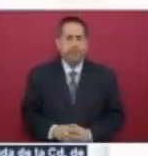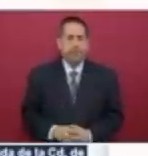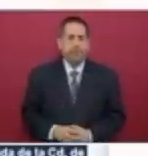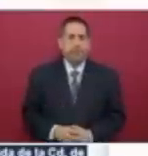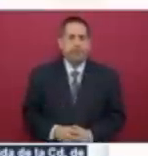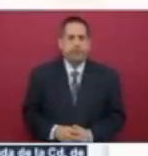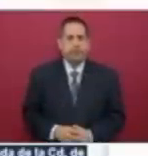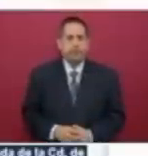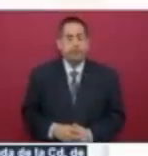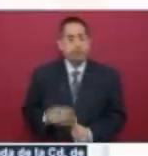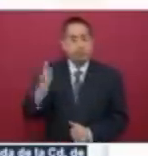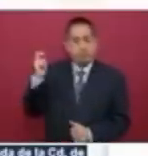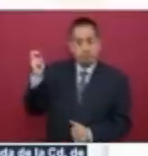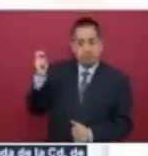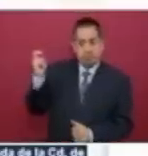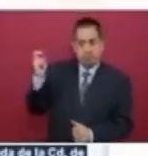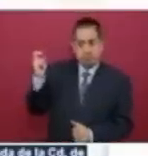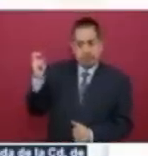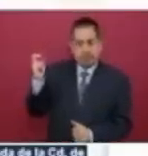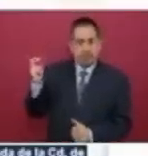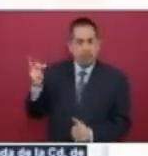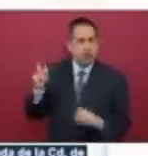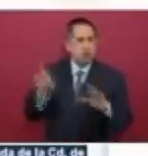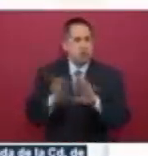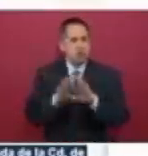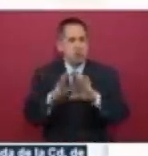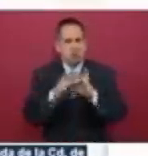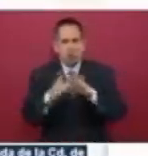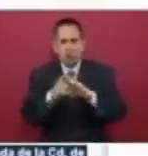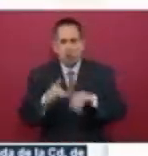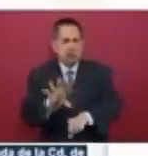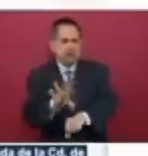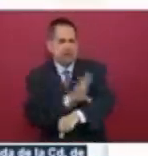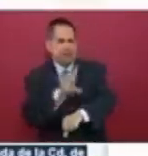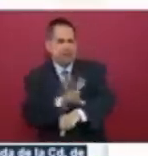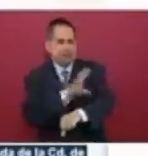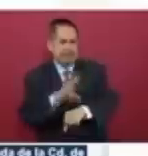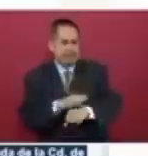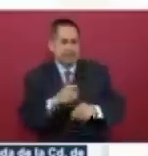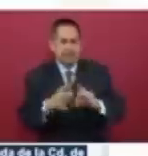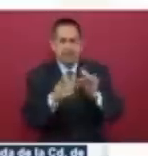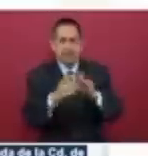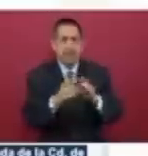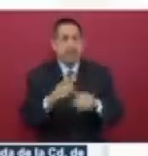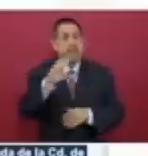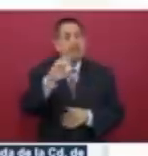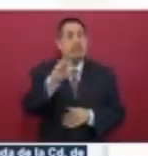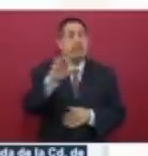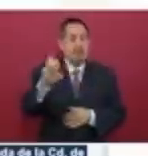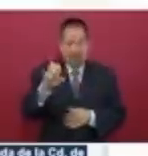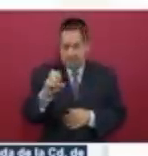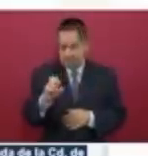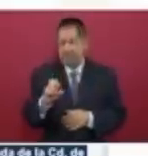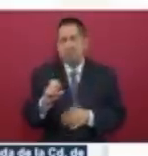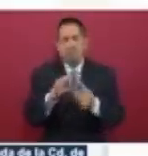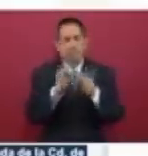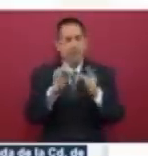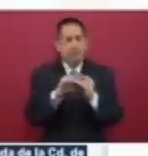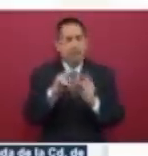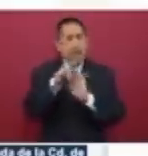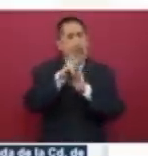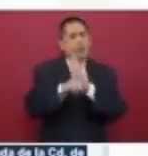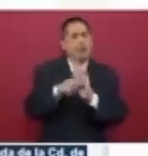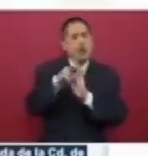este es un esquema de cómo se produce la energía eléctrica la función final de electricidad nos ha mandado un vídeo